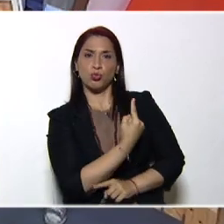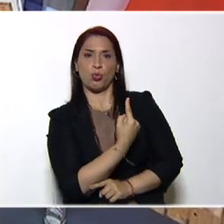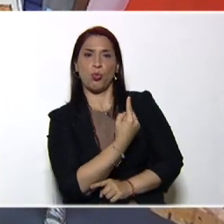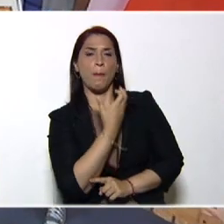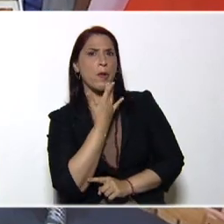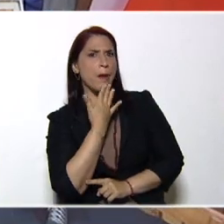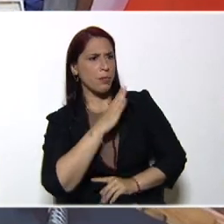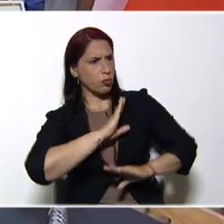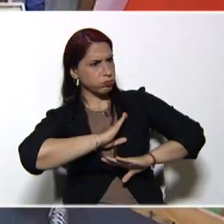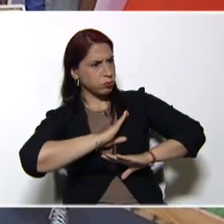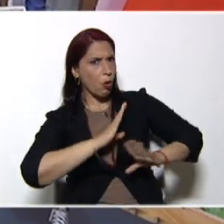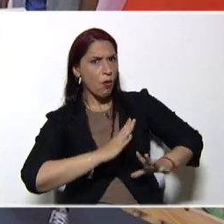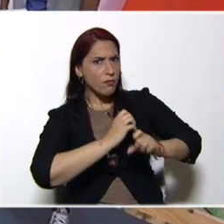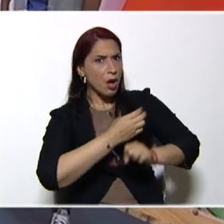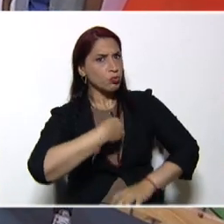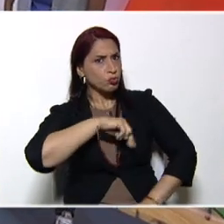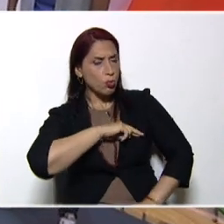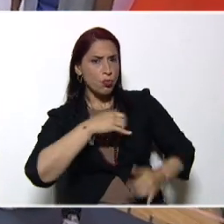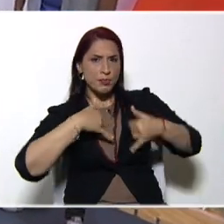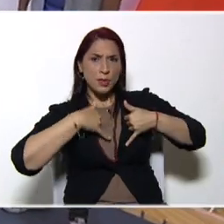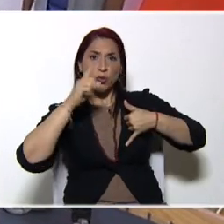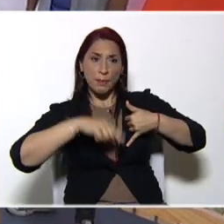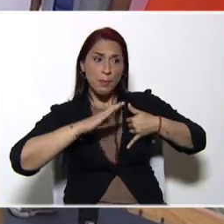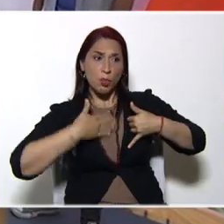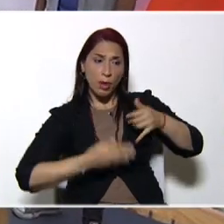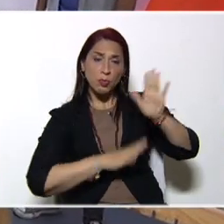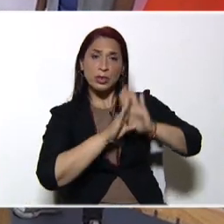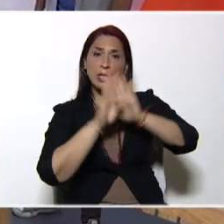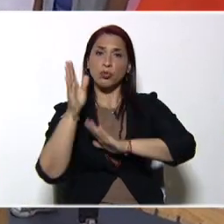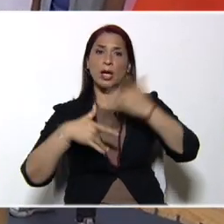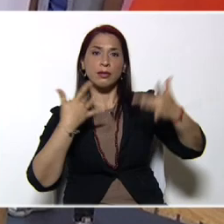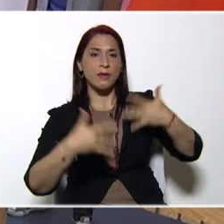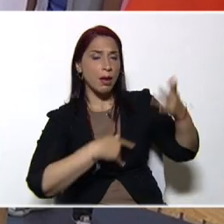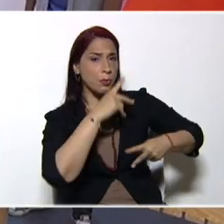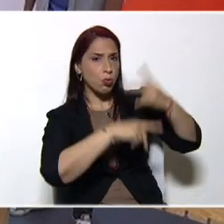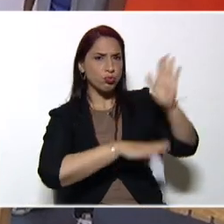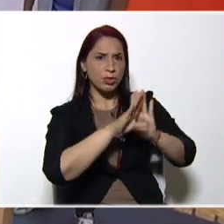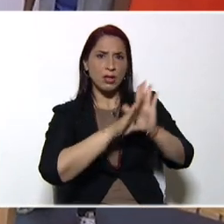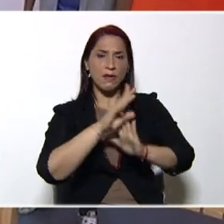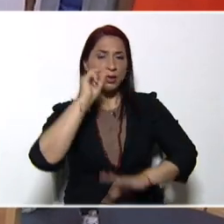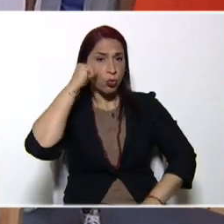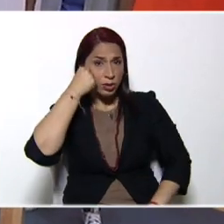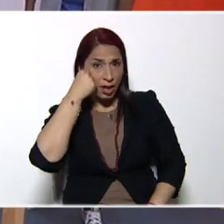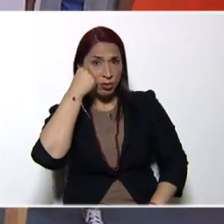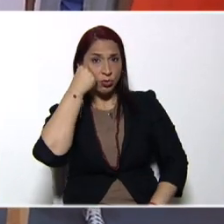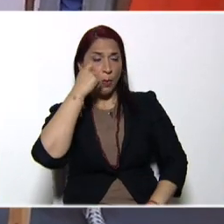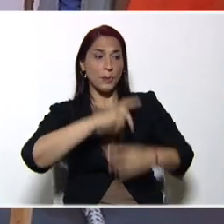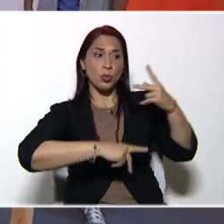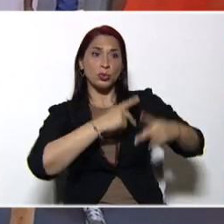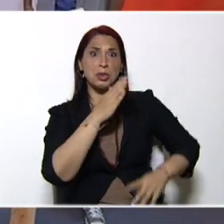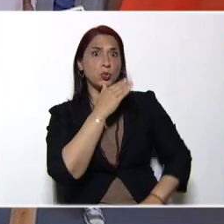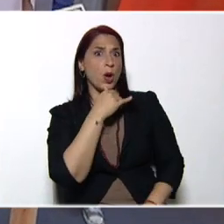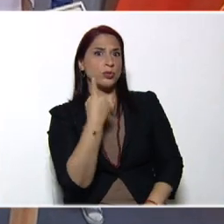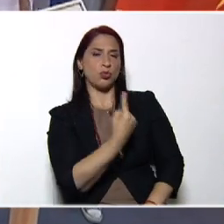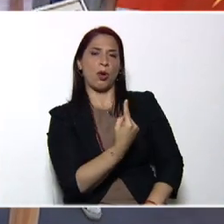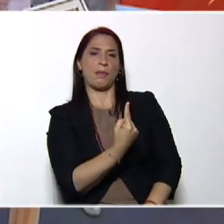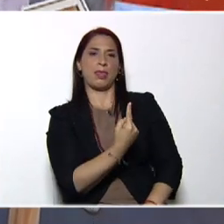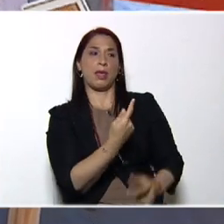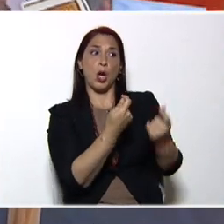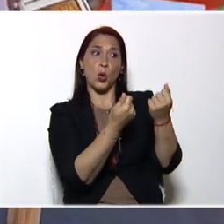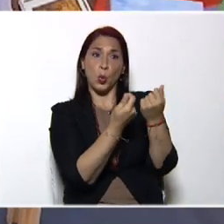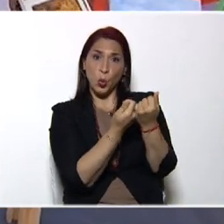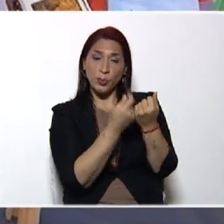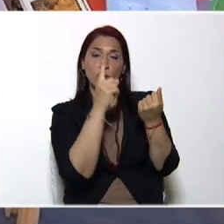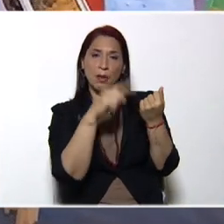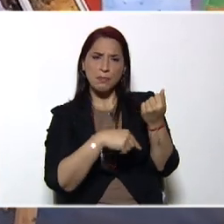de creer en ustedes, sino que también podamos desarrollar actividades productivas, recordándoles que producir no es nada más lo económico,